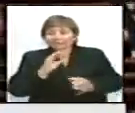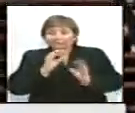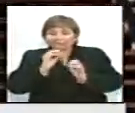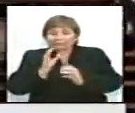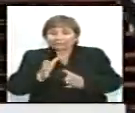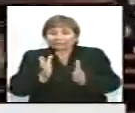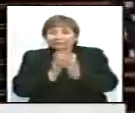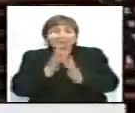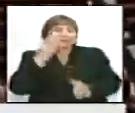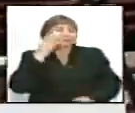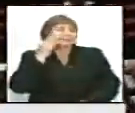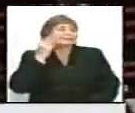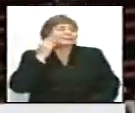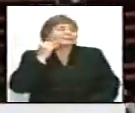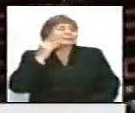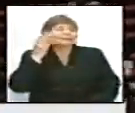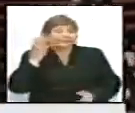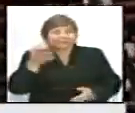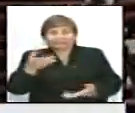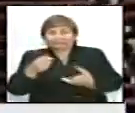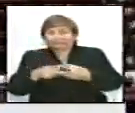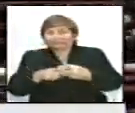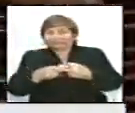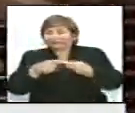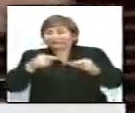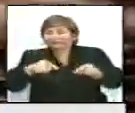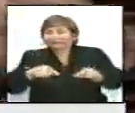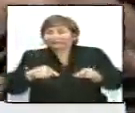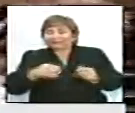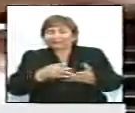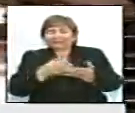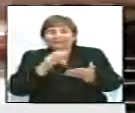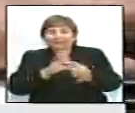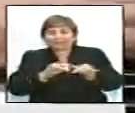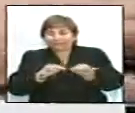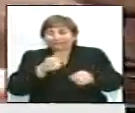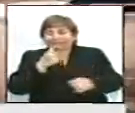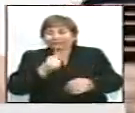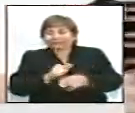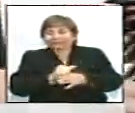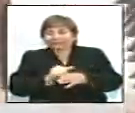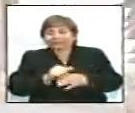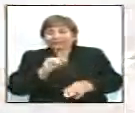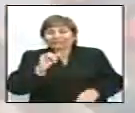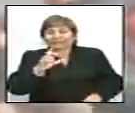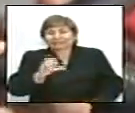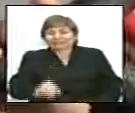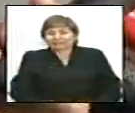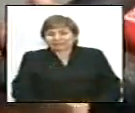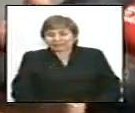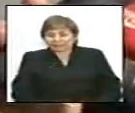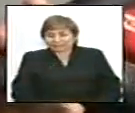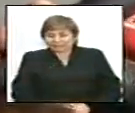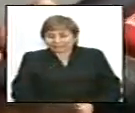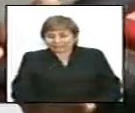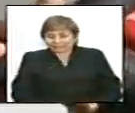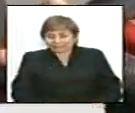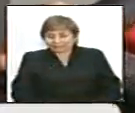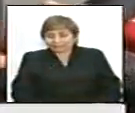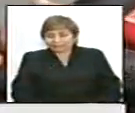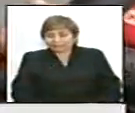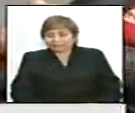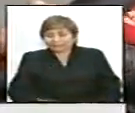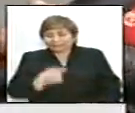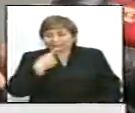dejar su Chiclayo natal para iniciar una brillante carrera en Lima. ¿Tu primera